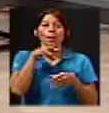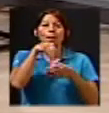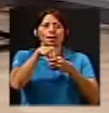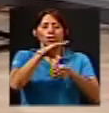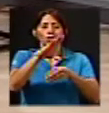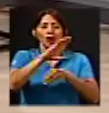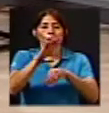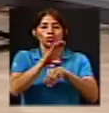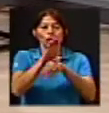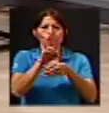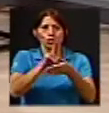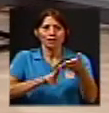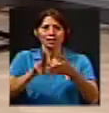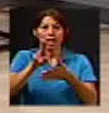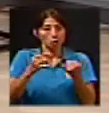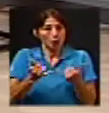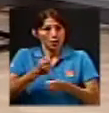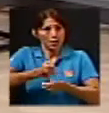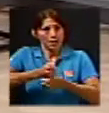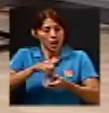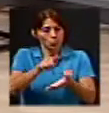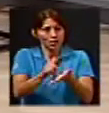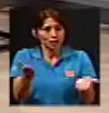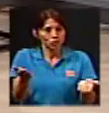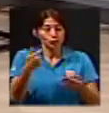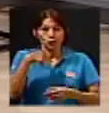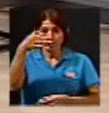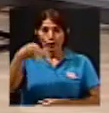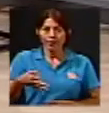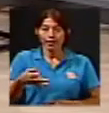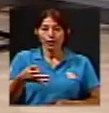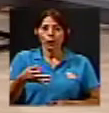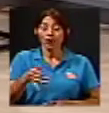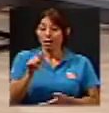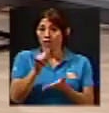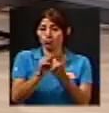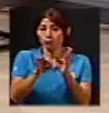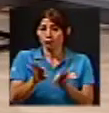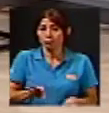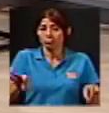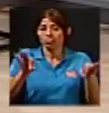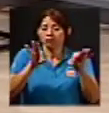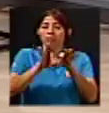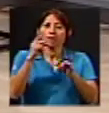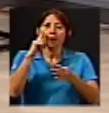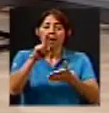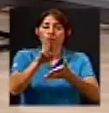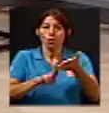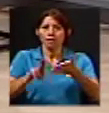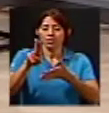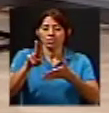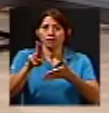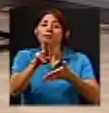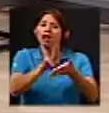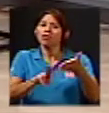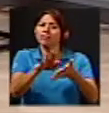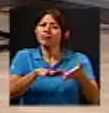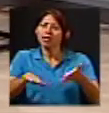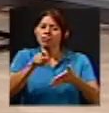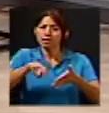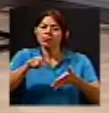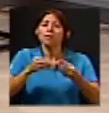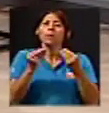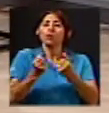en esa tarea estamos. Creo que esto va a ser importante para la universidad, porque la universidad necesita mucho el